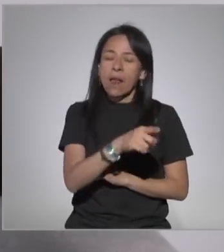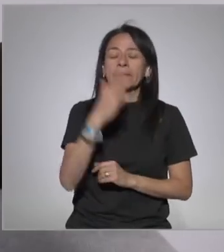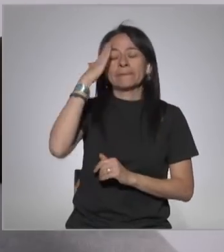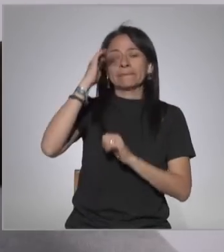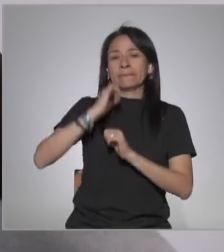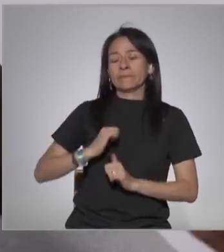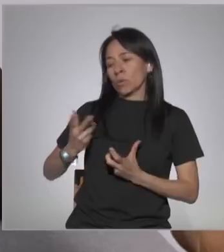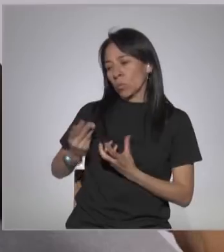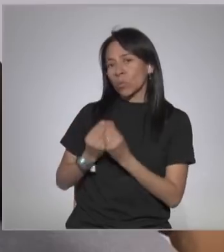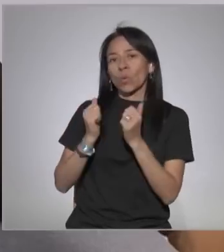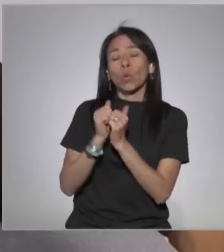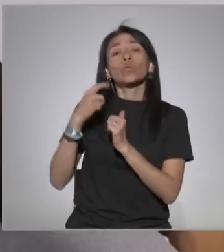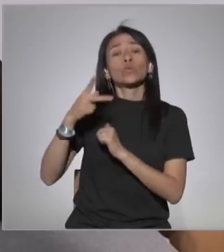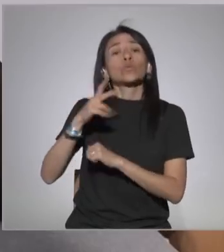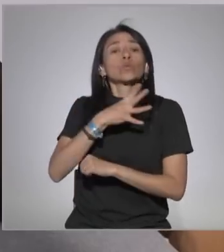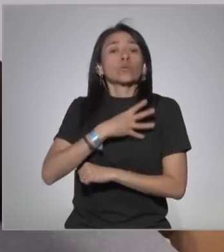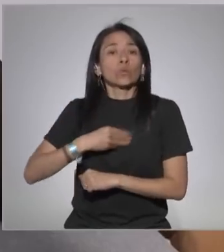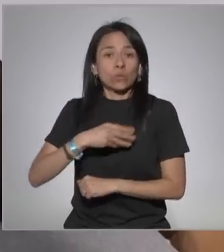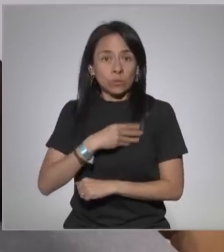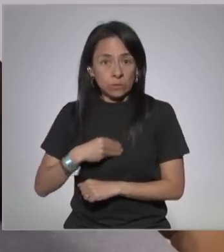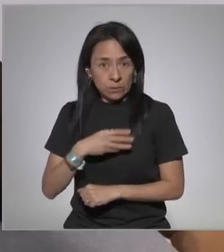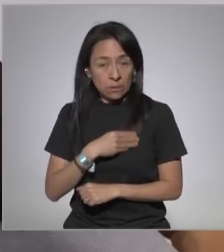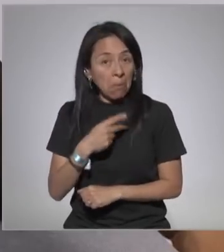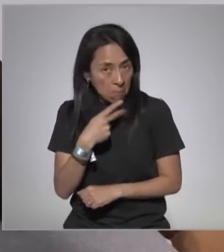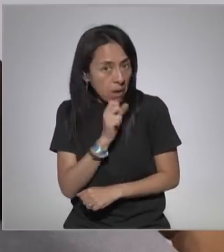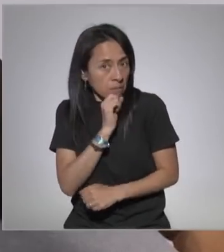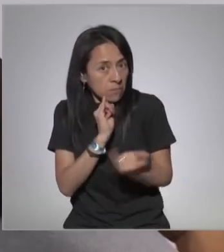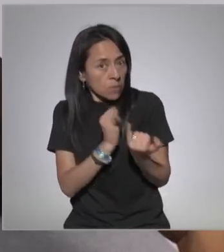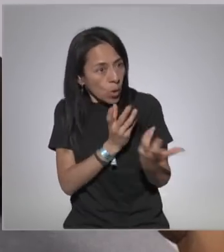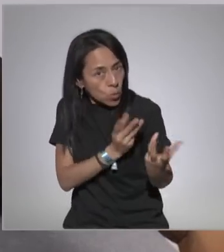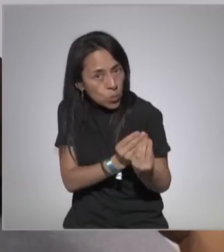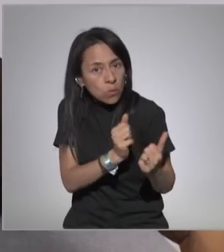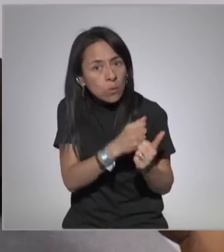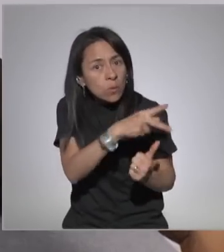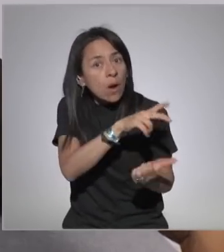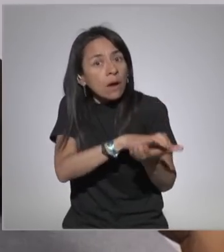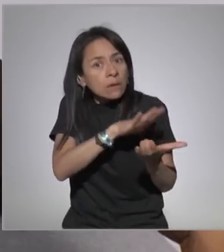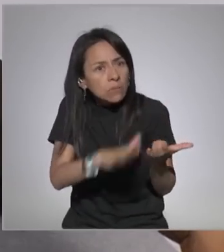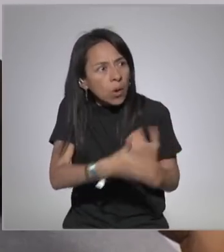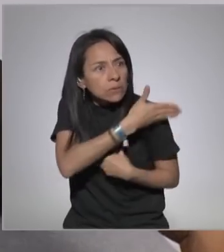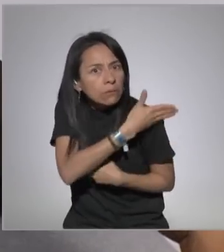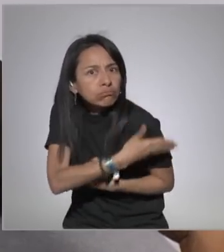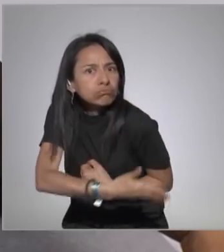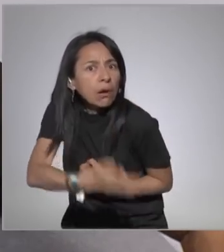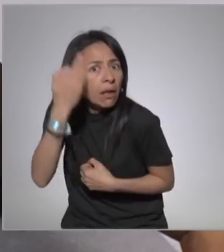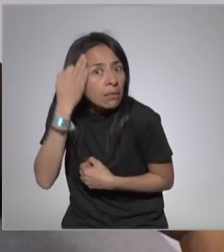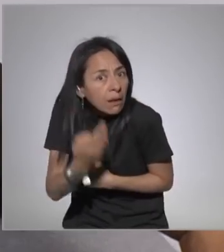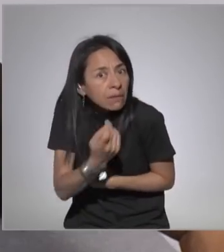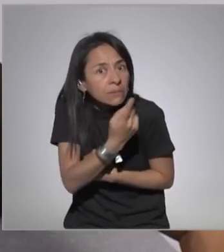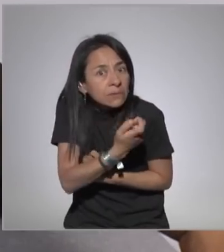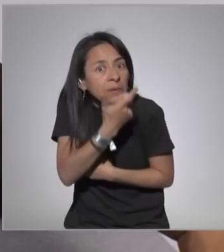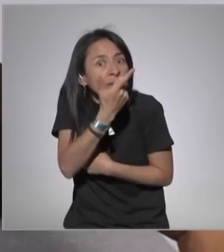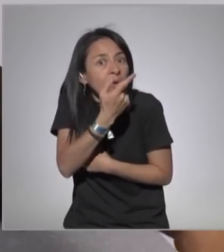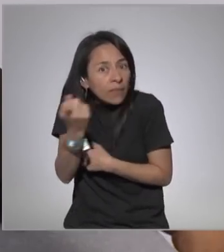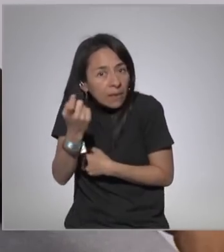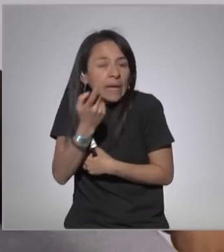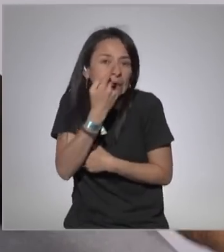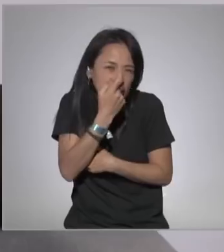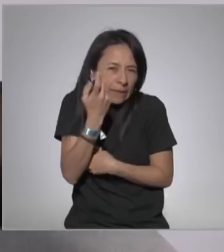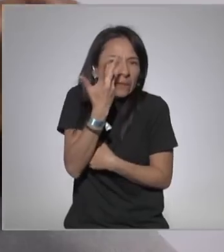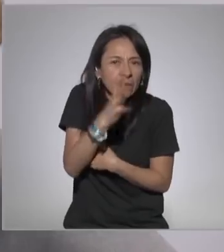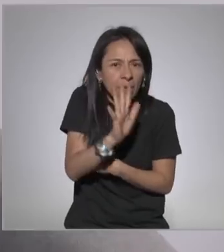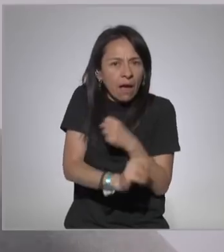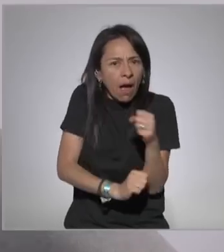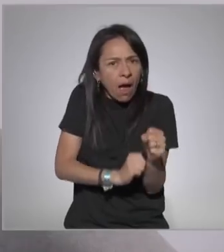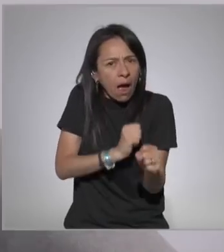tenía a su esposa, ¿sí? También después de 100 años. Entonces, nosotros vemos que las parejas también